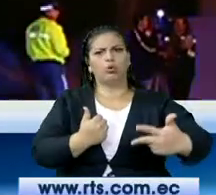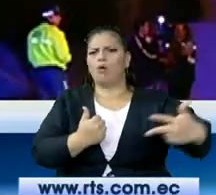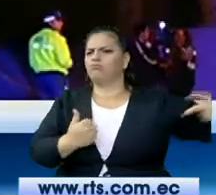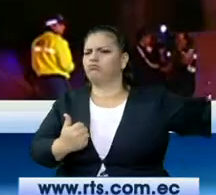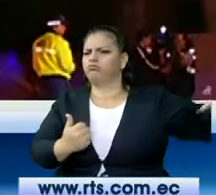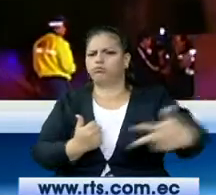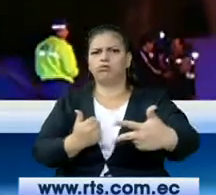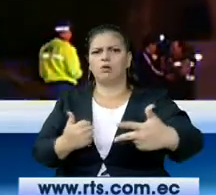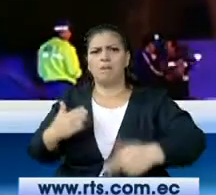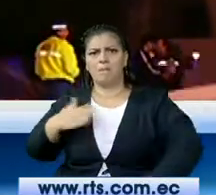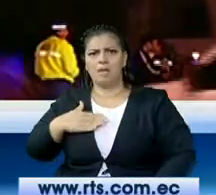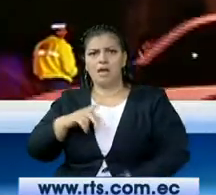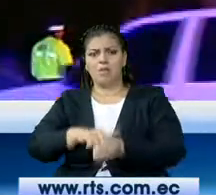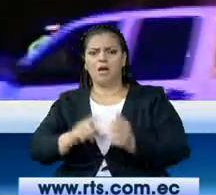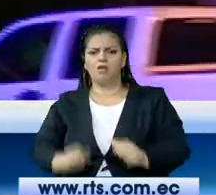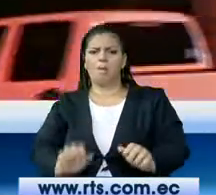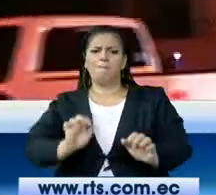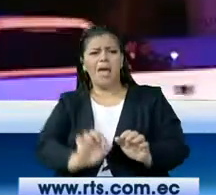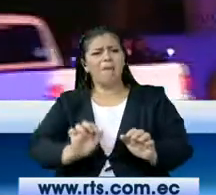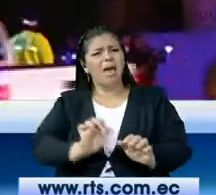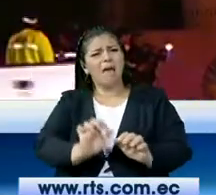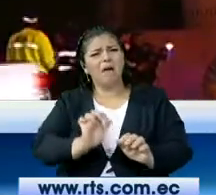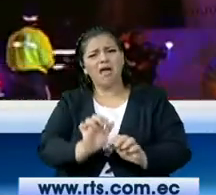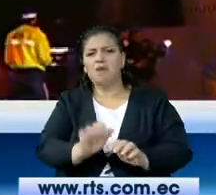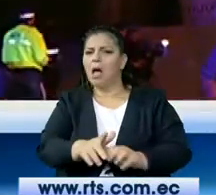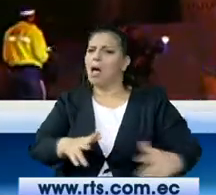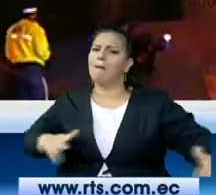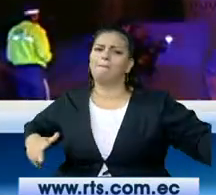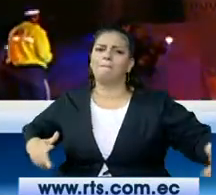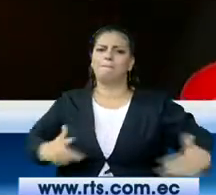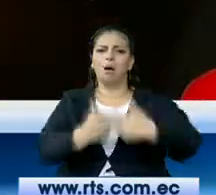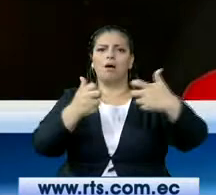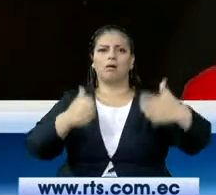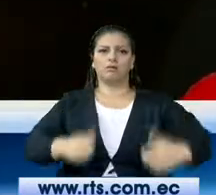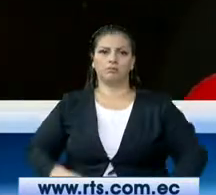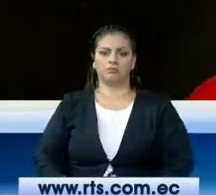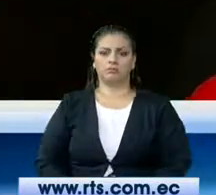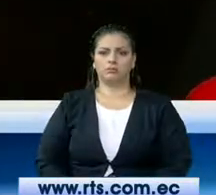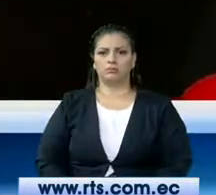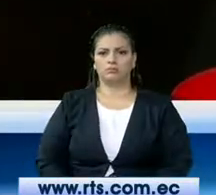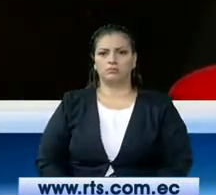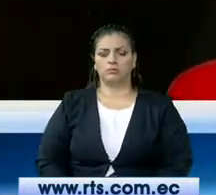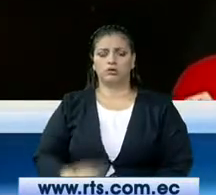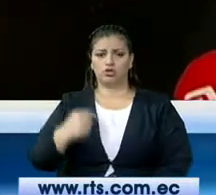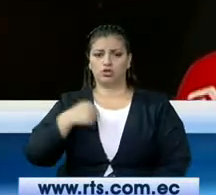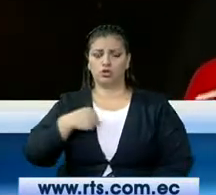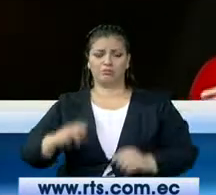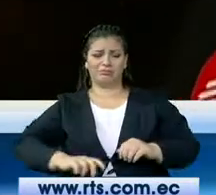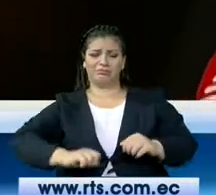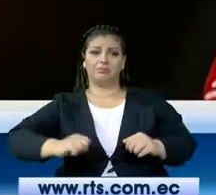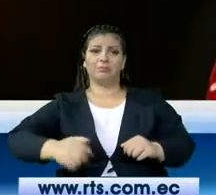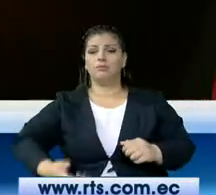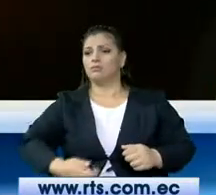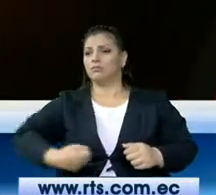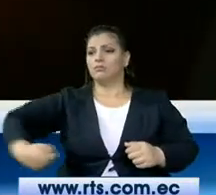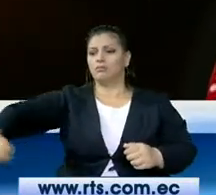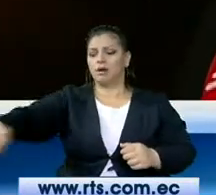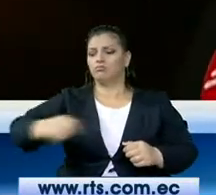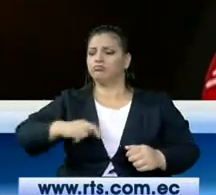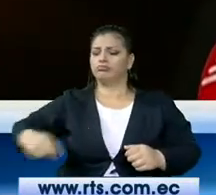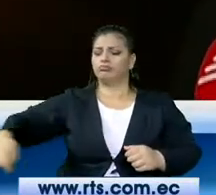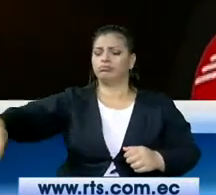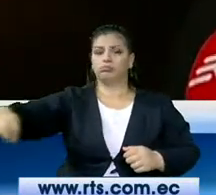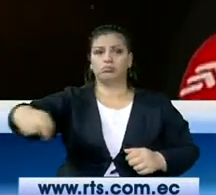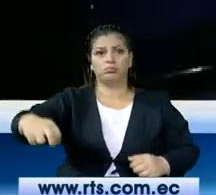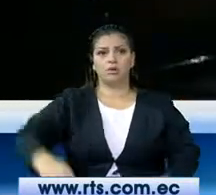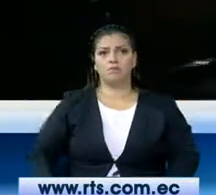y ya, pues nosotros cogimos, yo cogí y me bajé, porque él me dijo: ven, ayúdame acá a sacar a, no sé, a una señora que